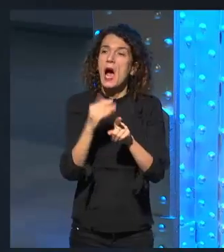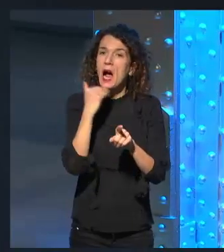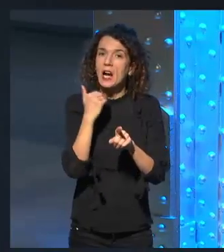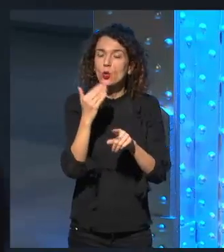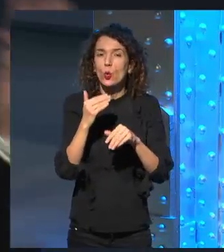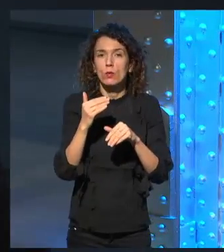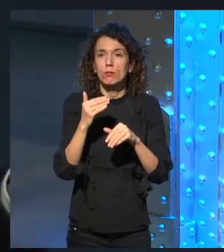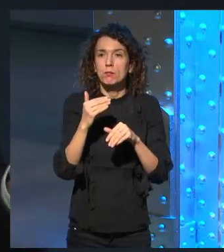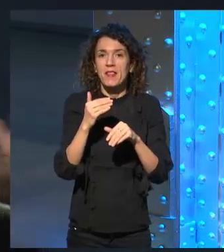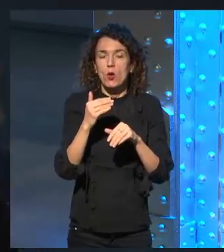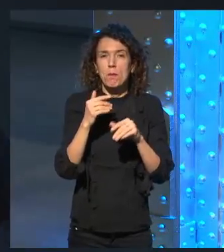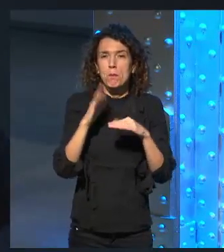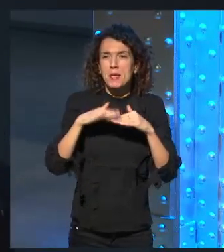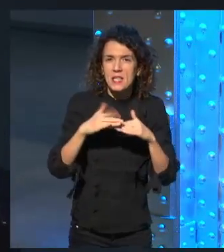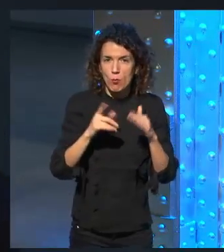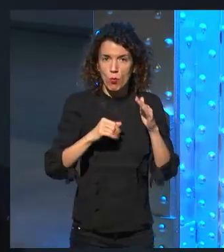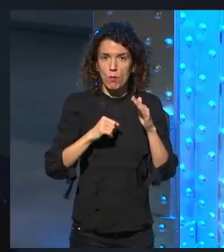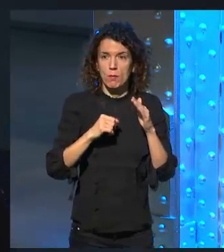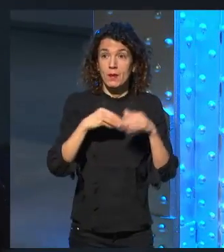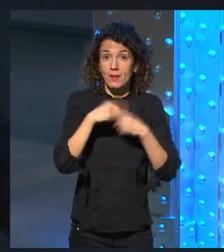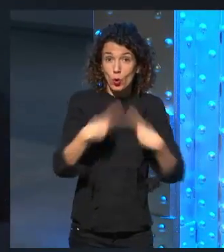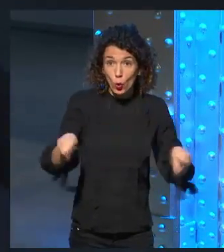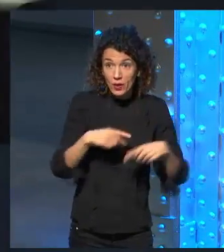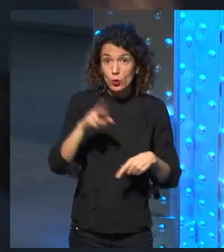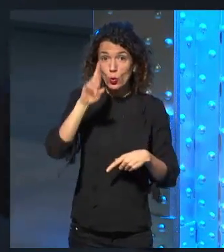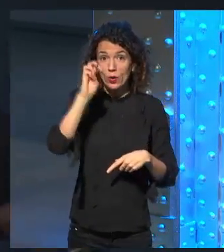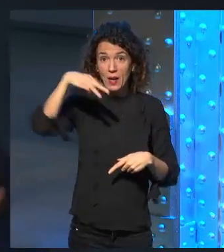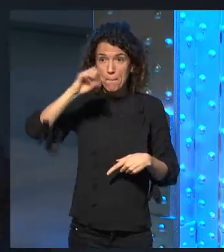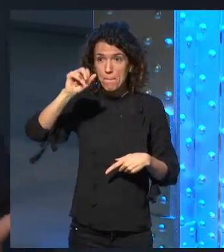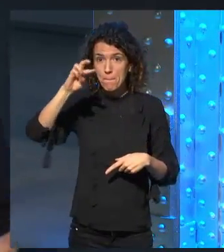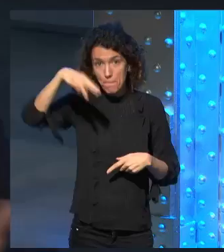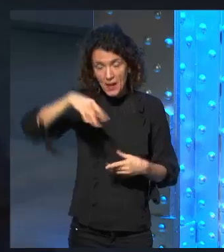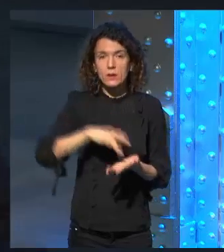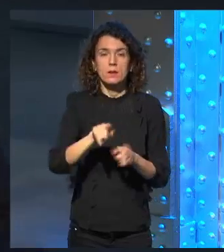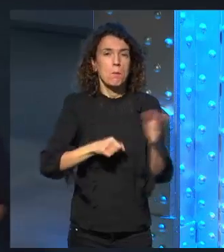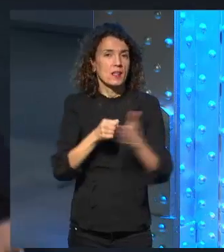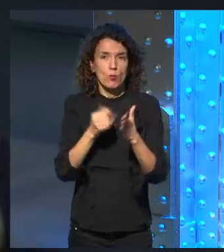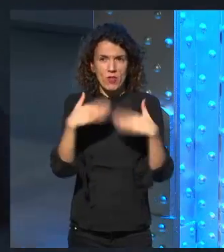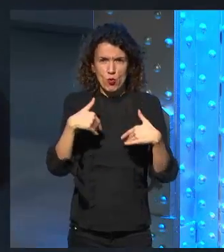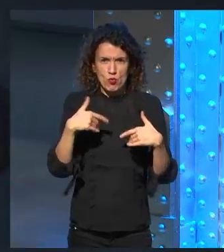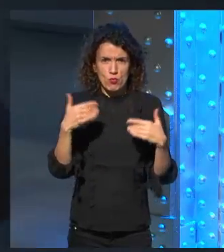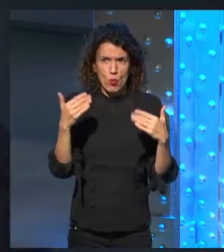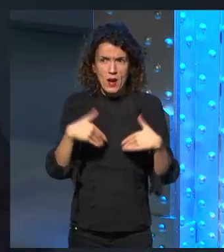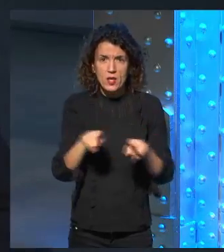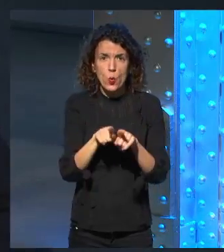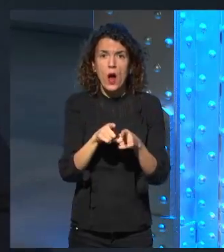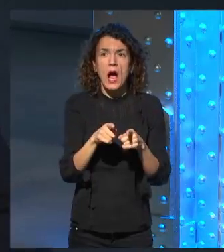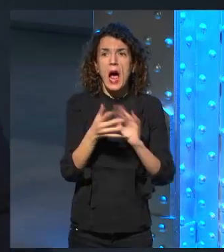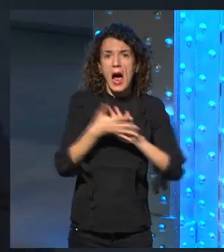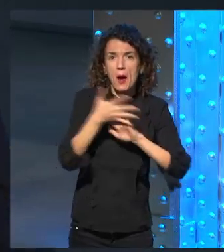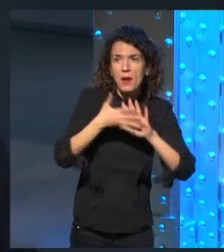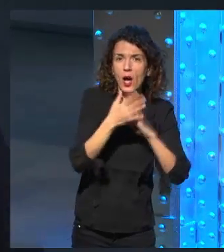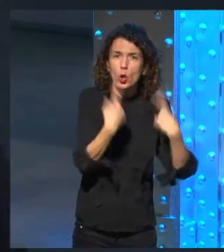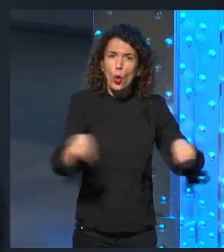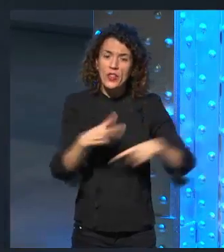lo mínimo, no hacia lo máximo, y sin embargo en el concierto número de Rachmaninoff es hacia lo máximo. Entonces, pero ya esto sería ponernos aquí a hablar